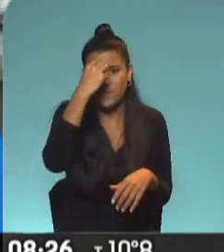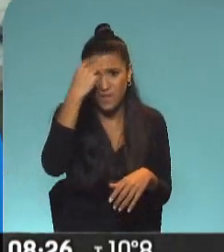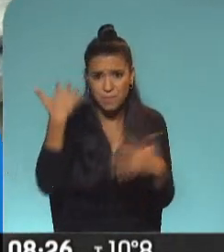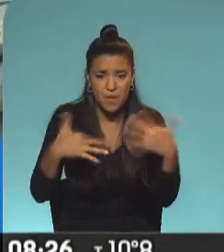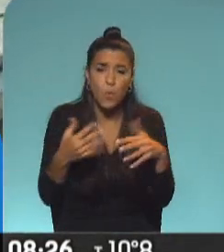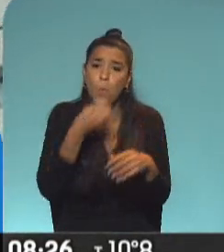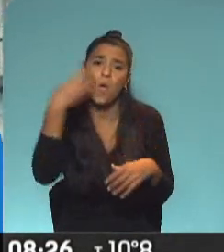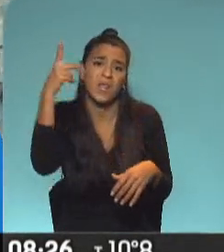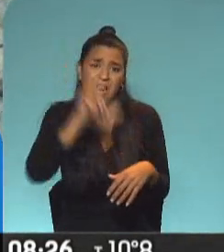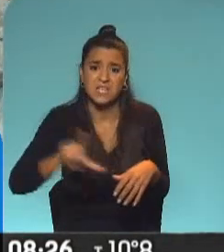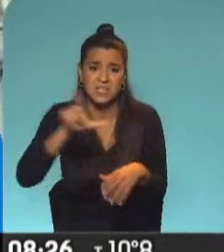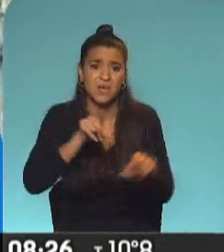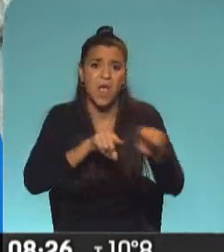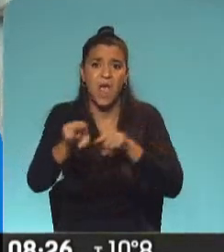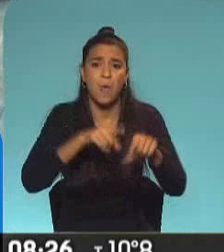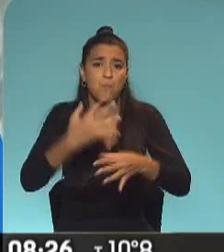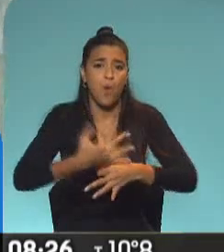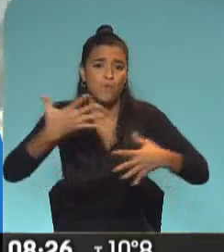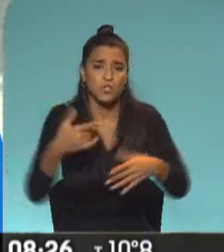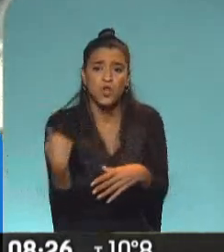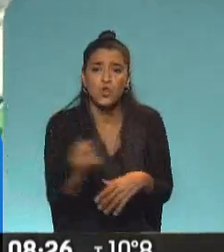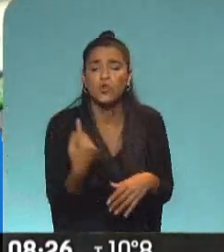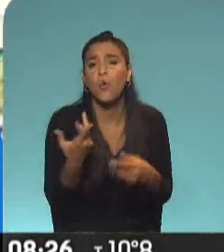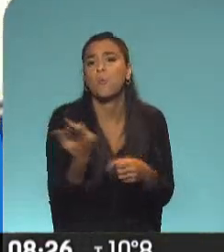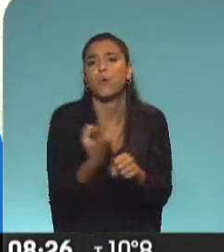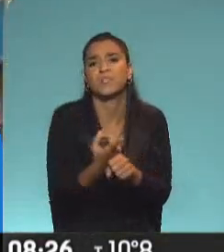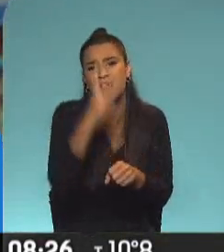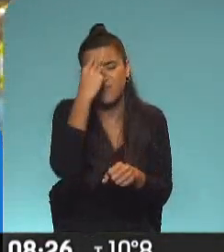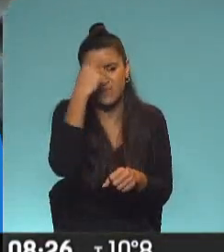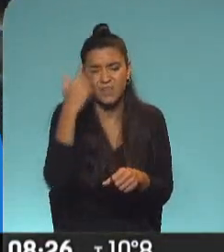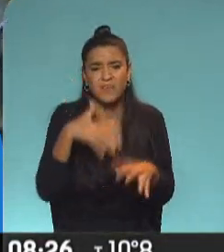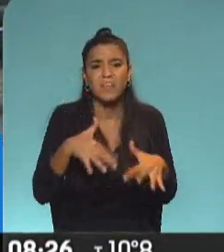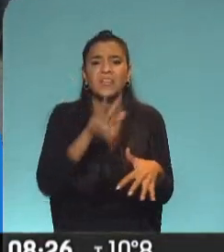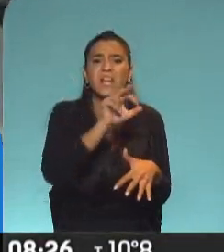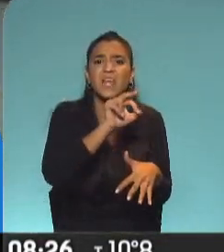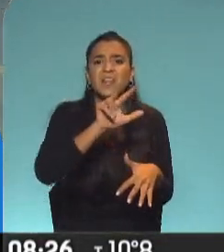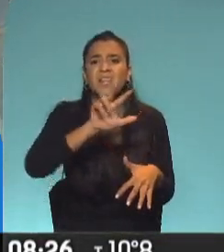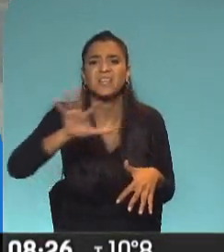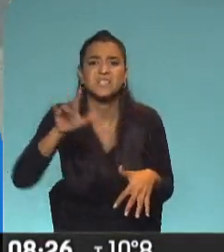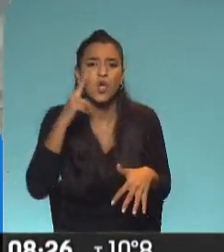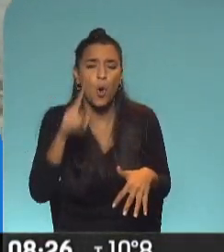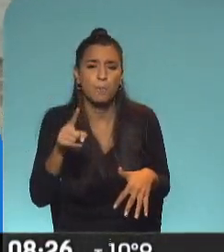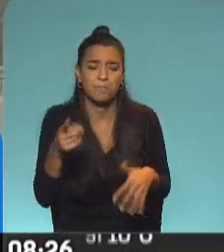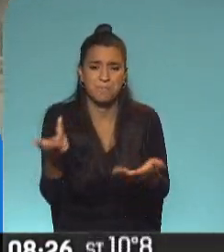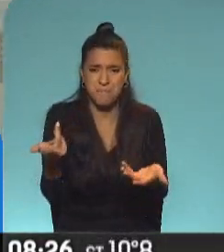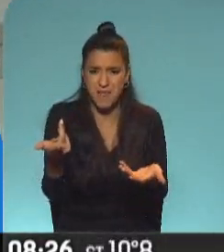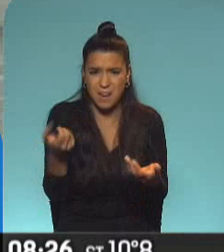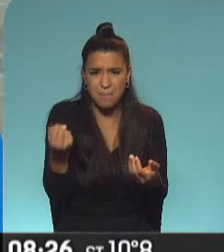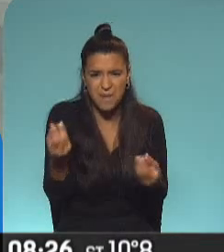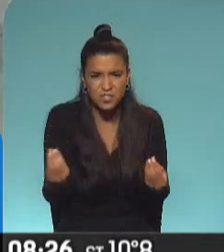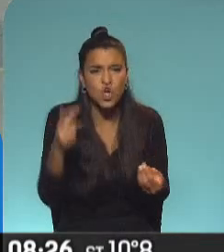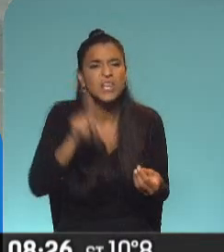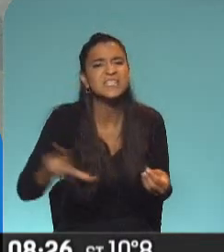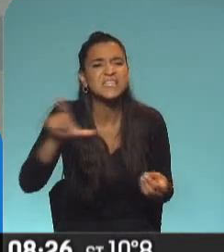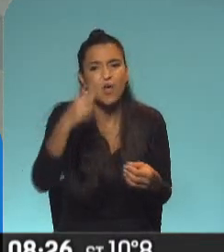como cualquier licenciado que está en la carga de profesional no puede ser que hoy un enfermero esté ganando 30 30 35 mil pesos licenciados enfermería